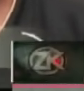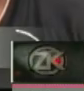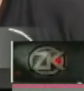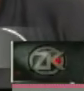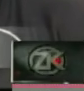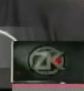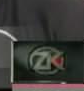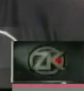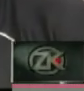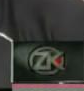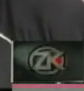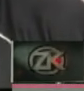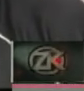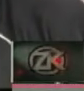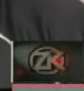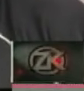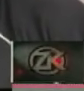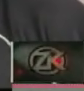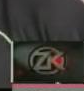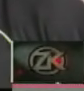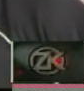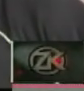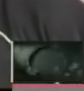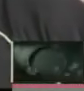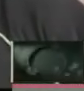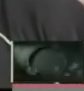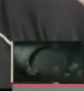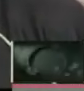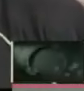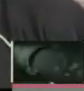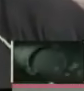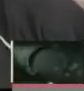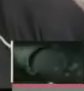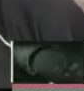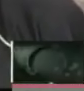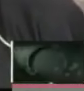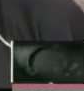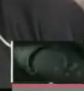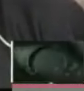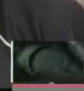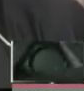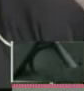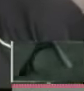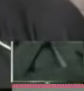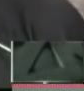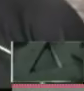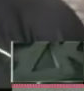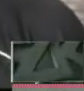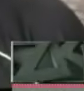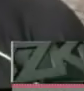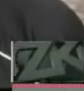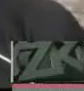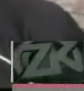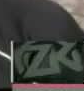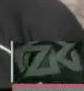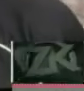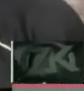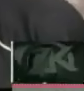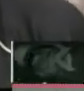golpes, es un deporte de contacto, pero digo que es un arte porque requiere